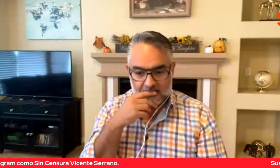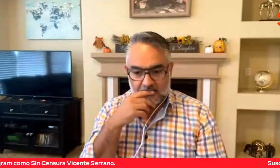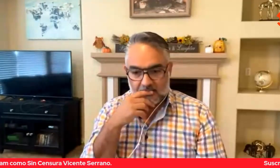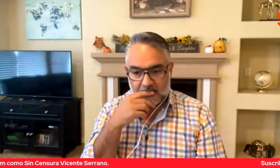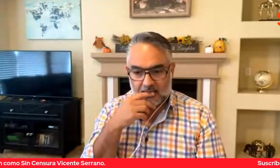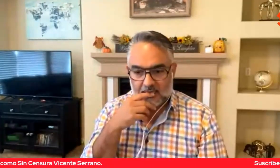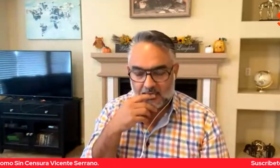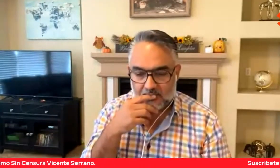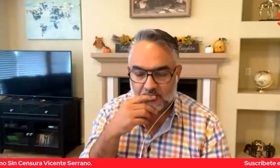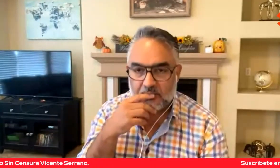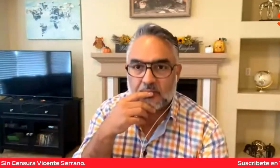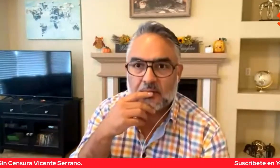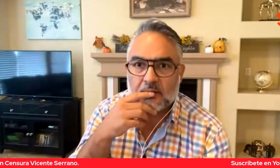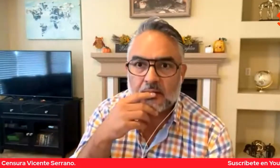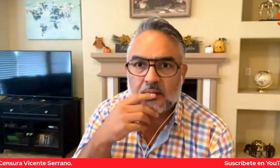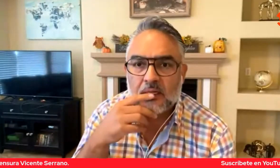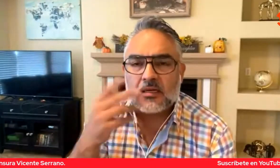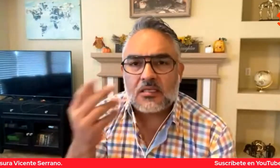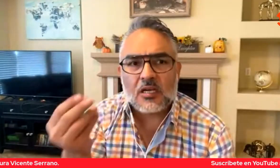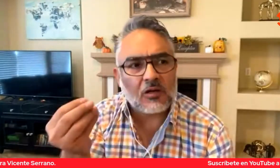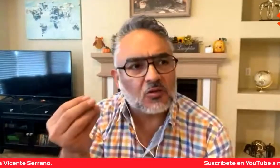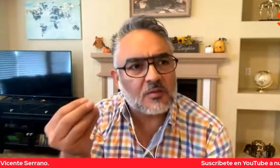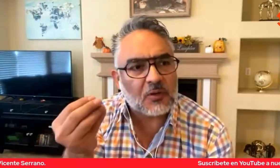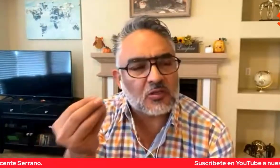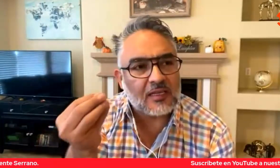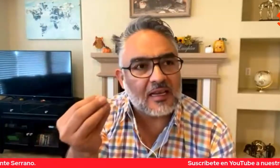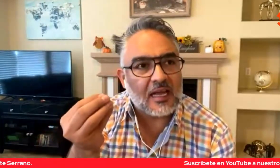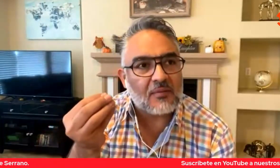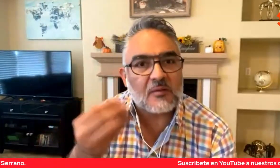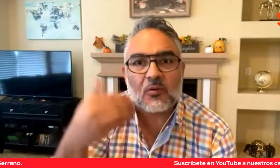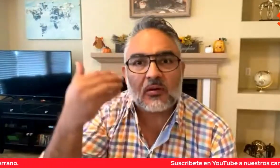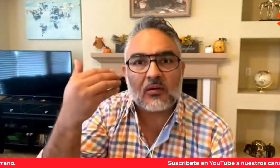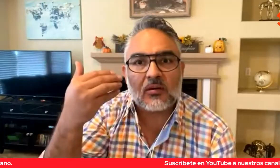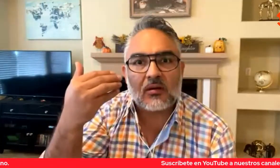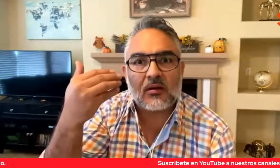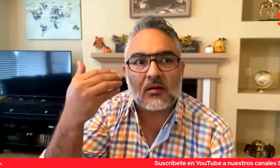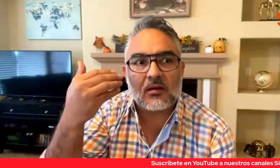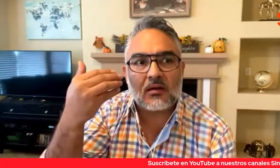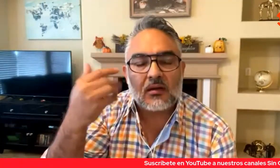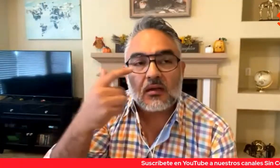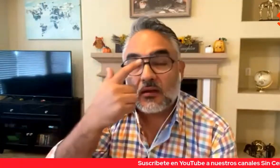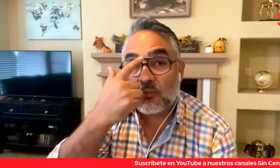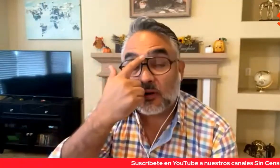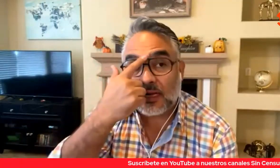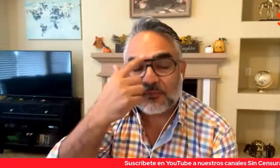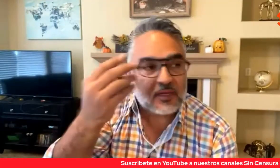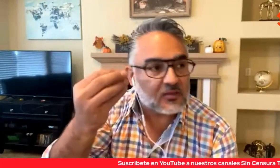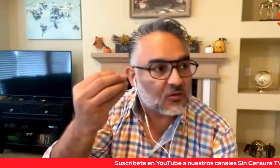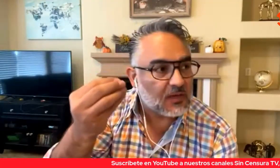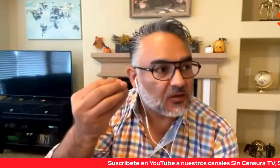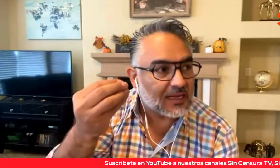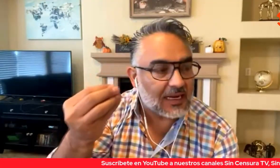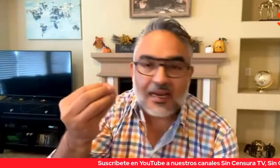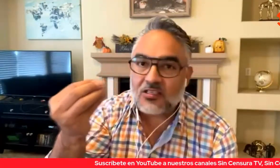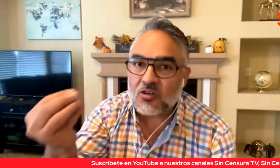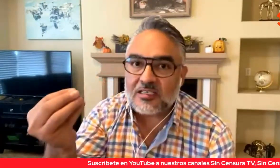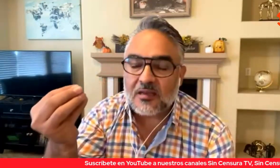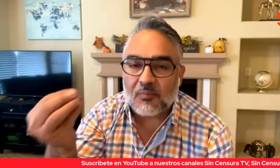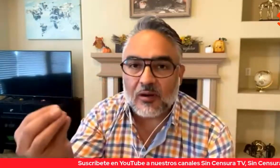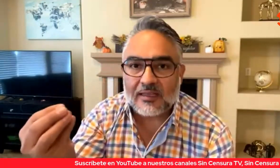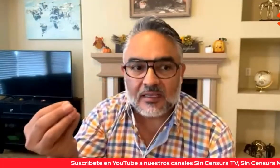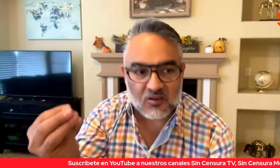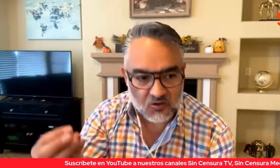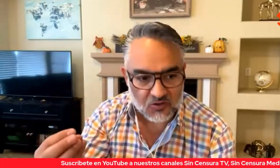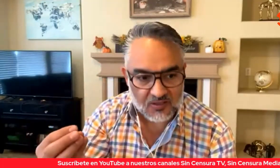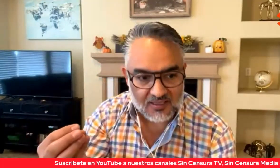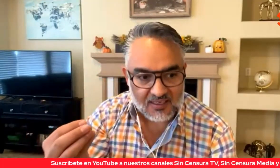autoridades? Carpeta de investigación. Sí, pero se tiene que abrir noticia criminal. Porque estoy viendo declaraciones